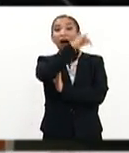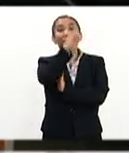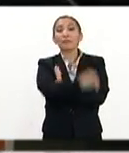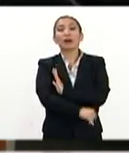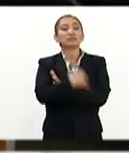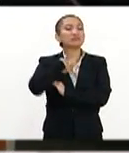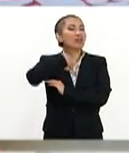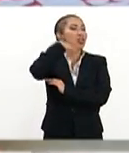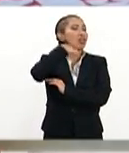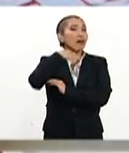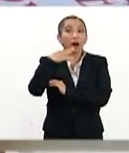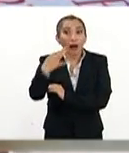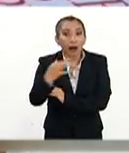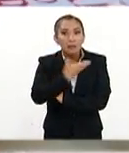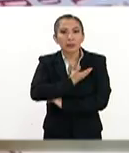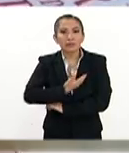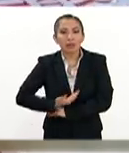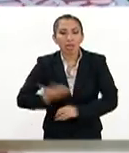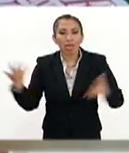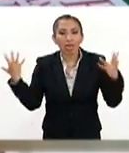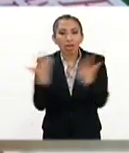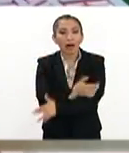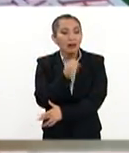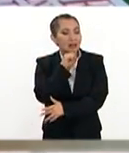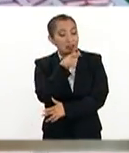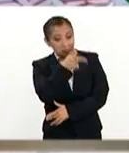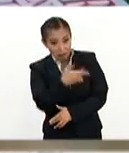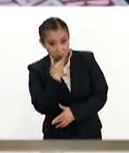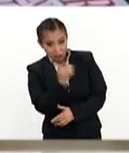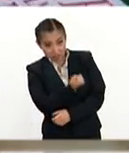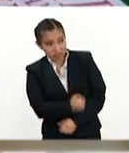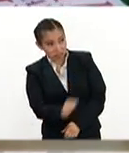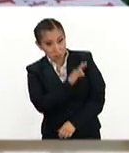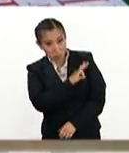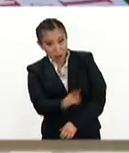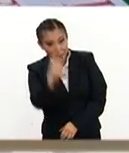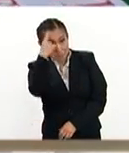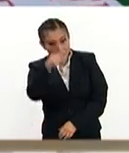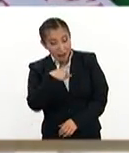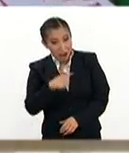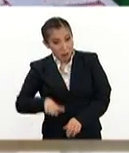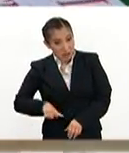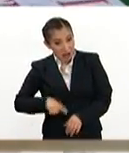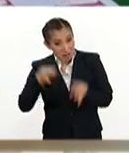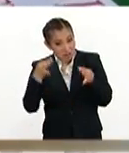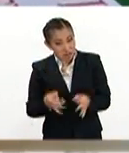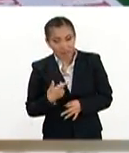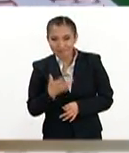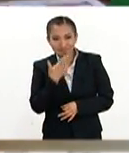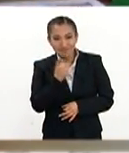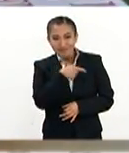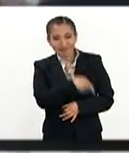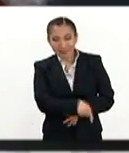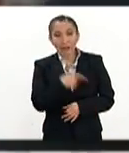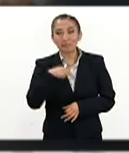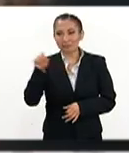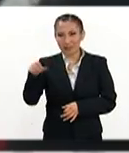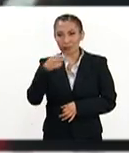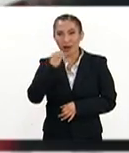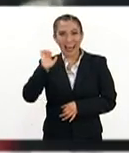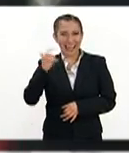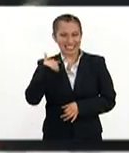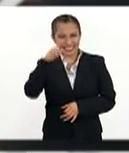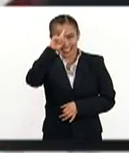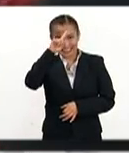se esperó ser elegido presidente, sino que carece de las condiciones para hacerlo. En un pasaje, Sam Nunberg, ex asesor